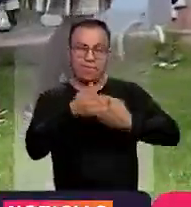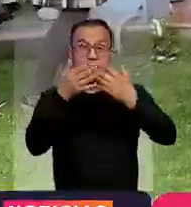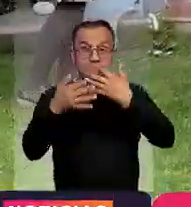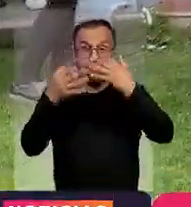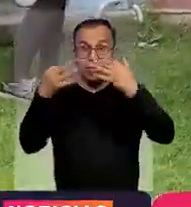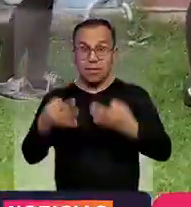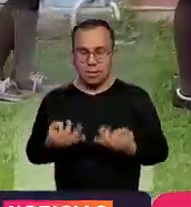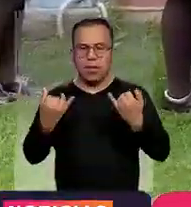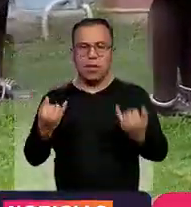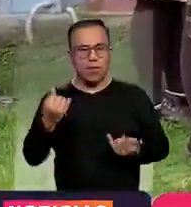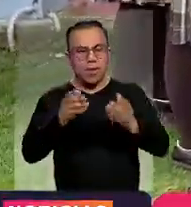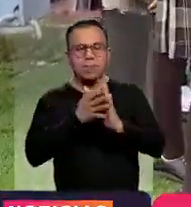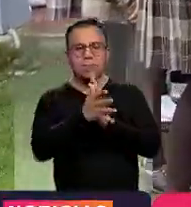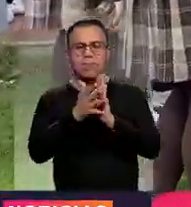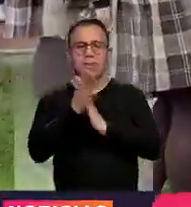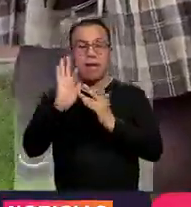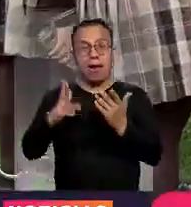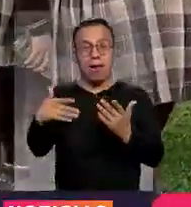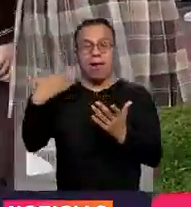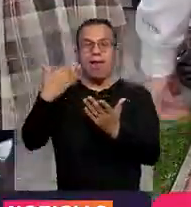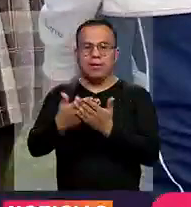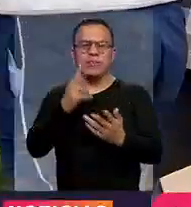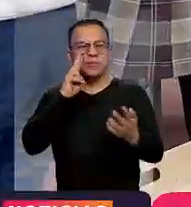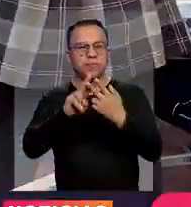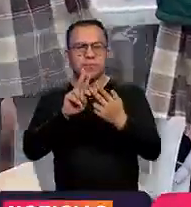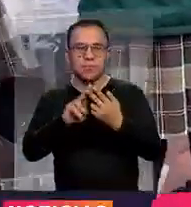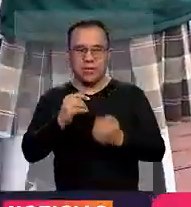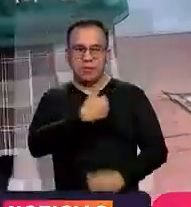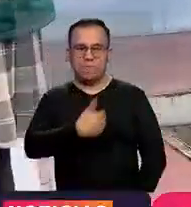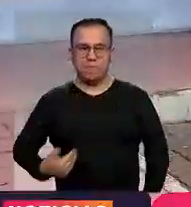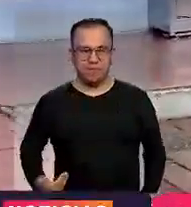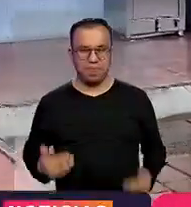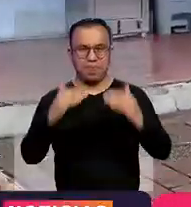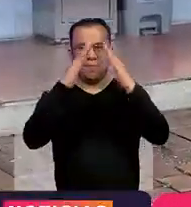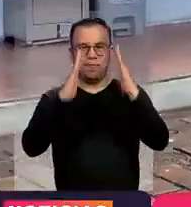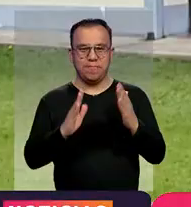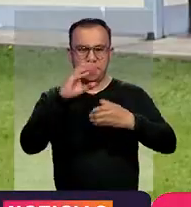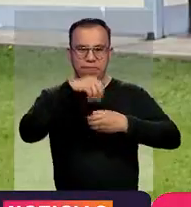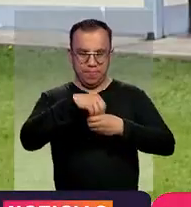real y serán revelados hasta cuando se conozca quién ocupará la Casa de Nariño.